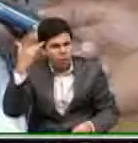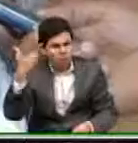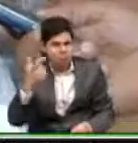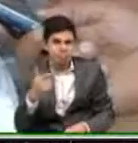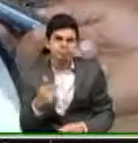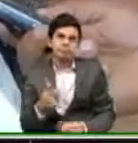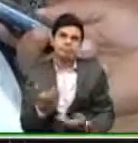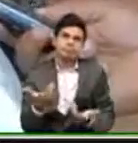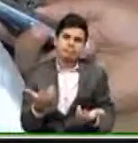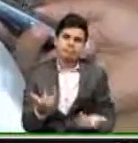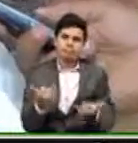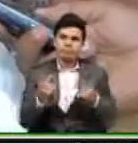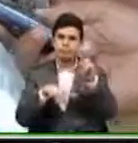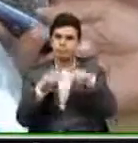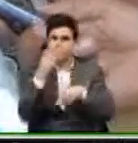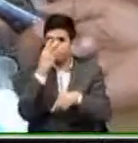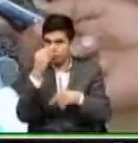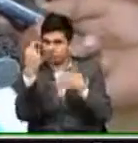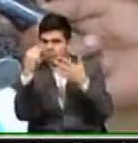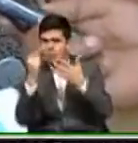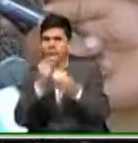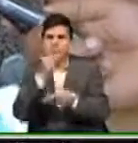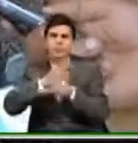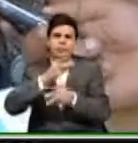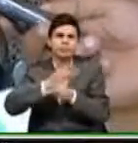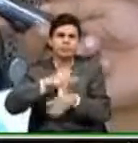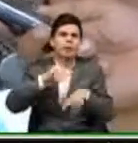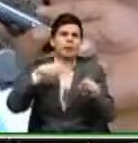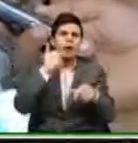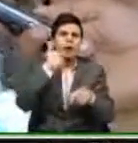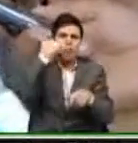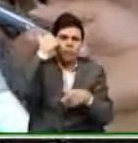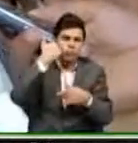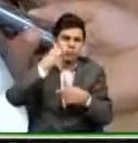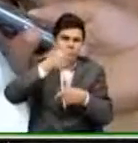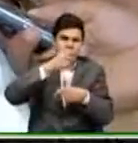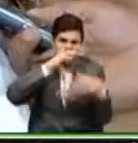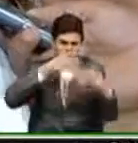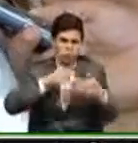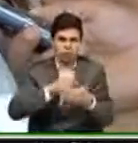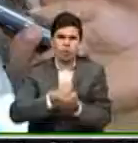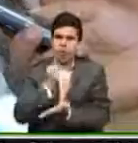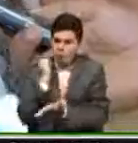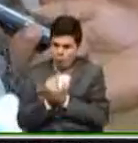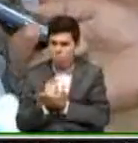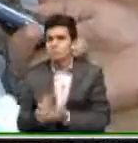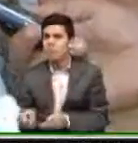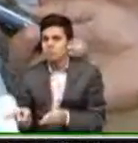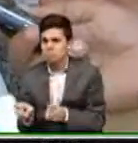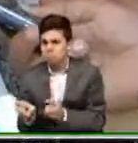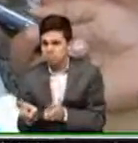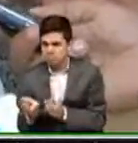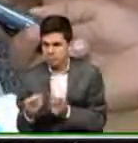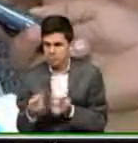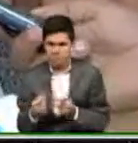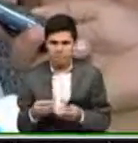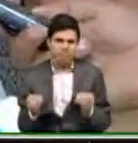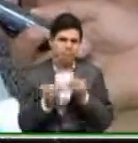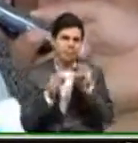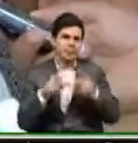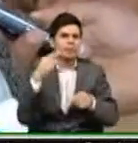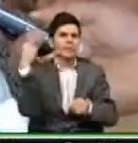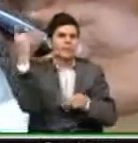actuar delincuencial de personas adultas que utilizan a nuestros niños para obtener un provecho. Segundo, la pobreza, que es una de